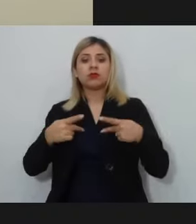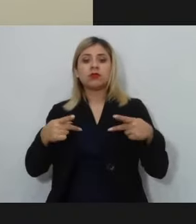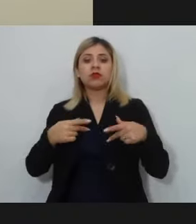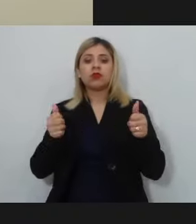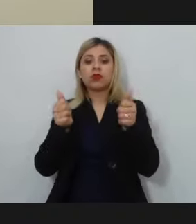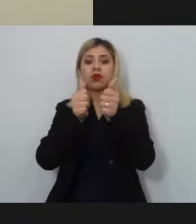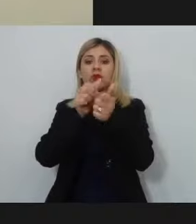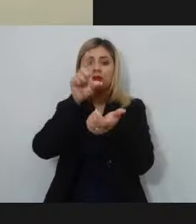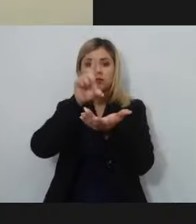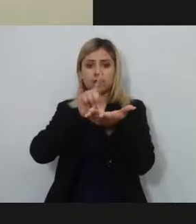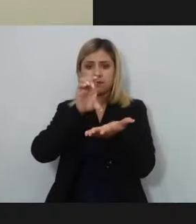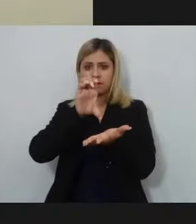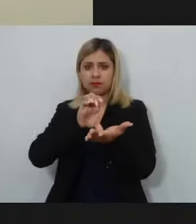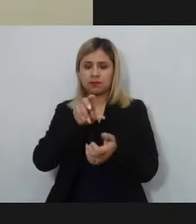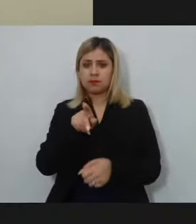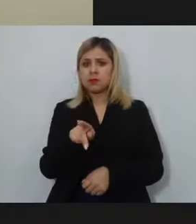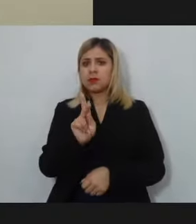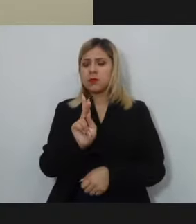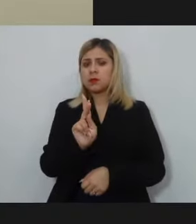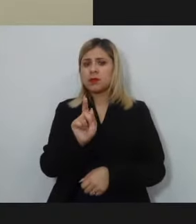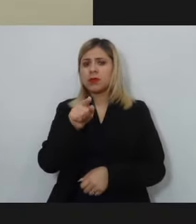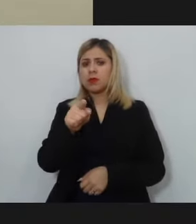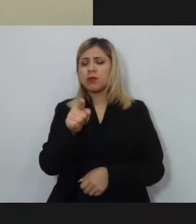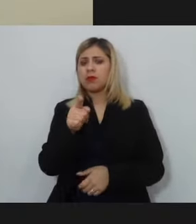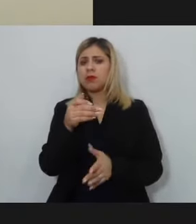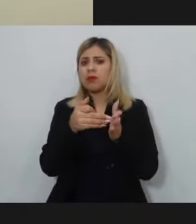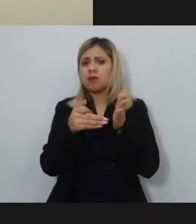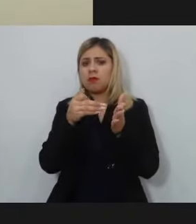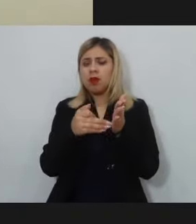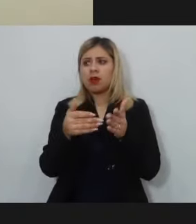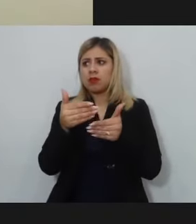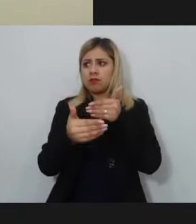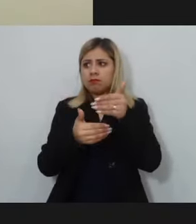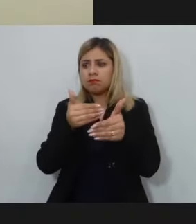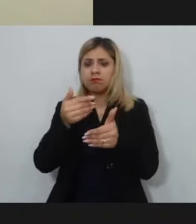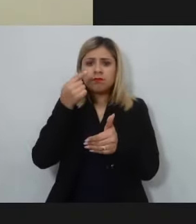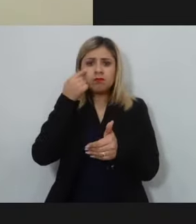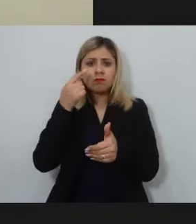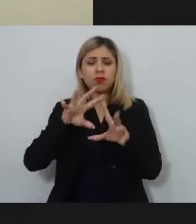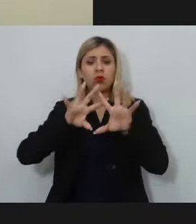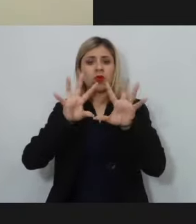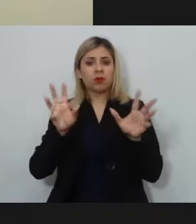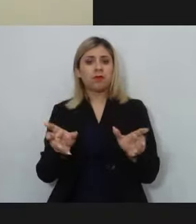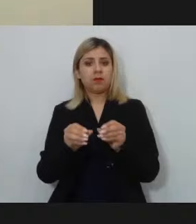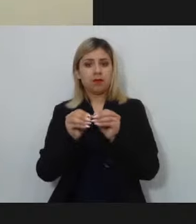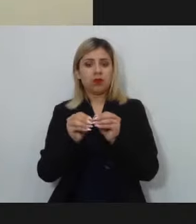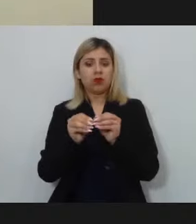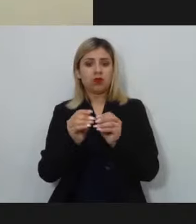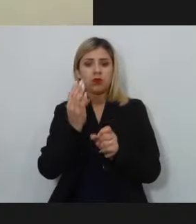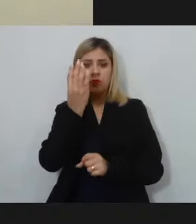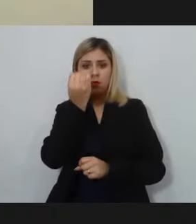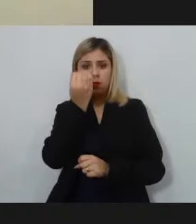que a la fecha de la totalidad de los nueve partidos políticos registrados y acreditados en Jalisco en los